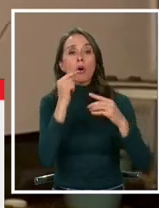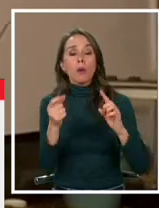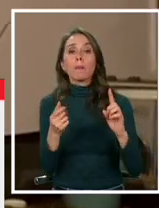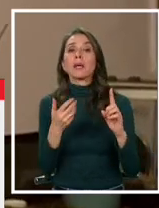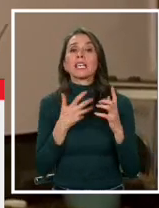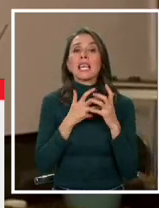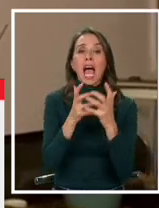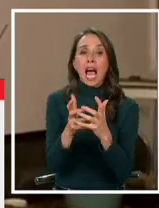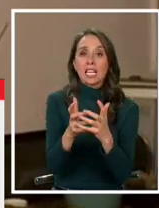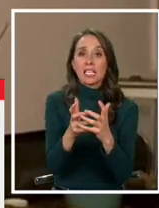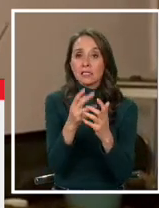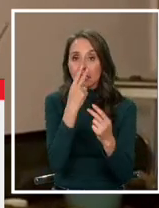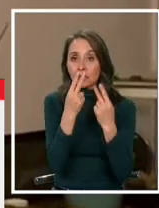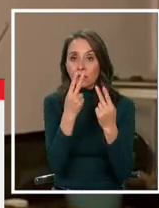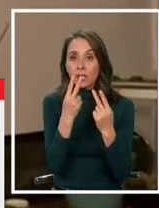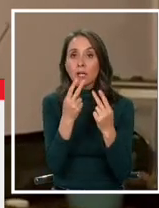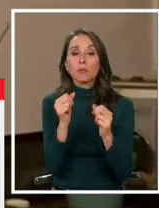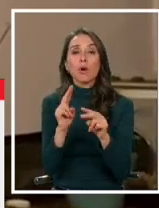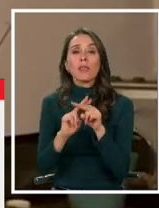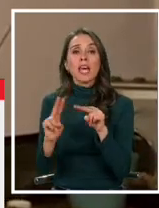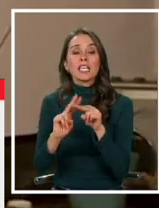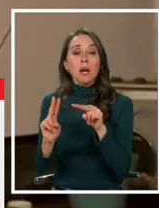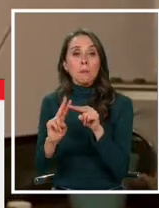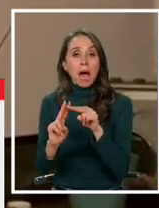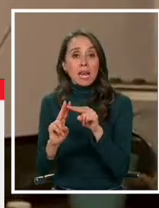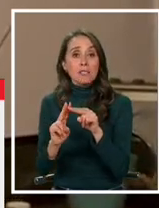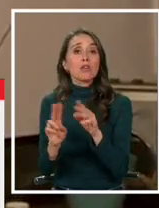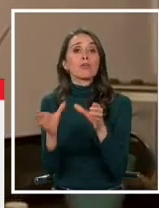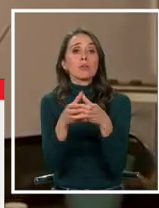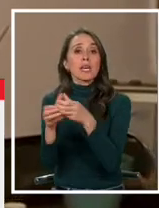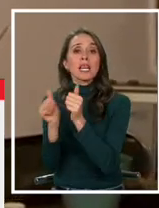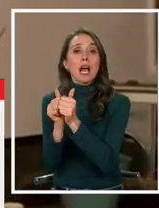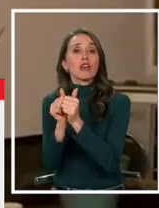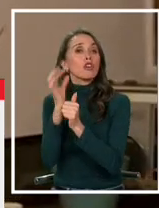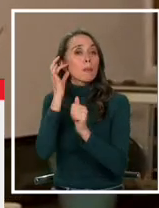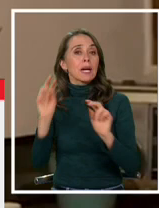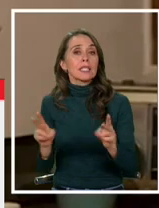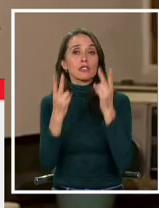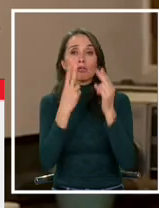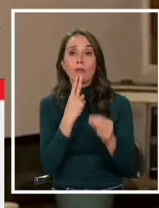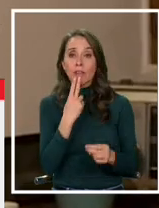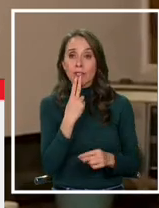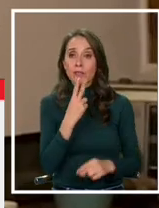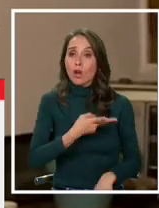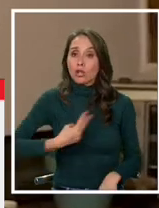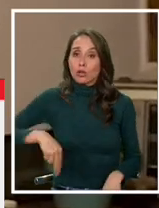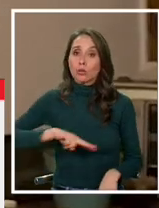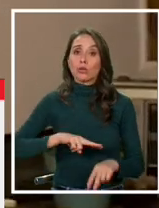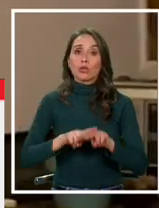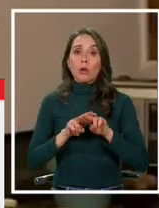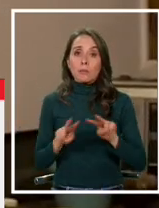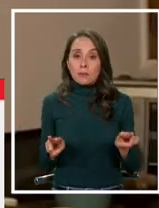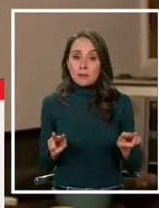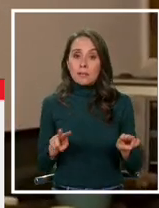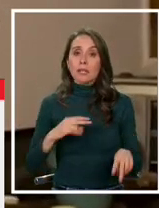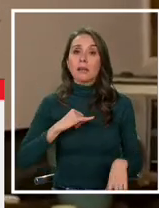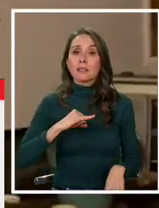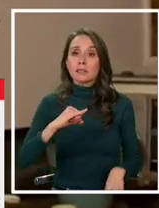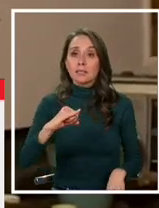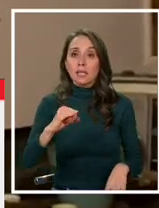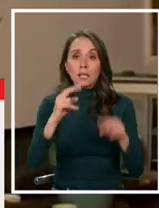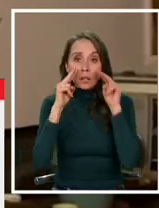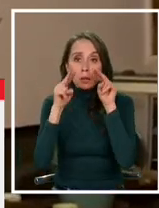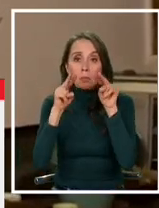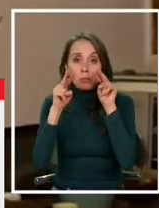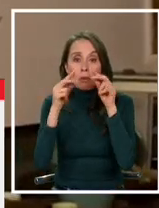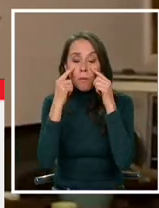es unas de luz en el camino de reparación que hacen las compañeras sobrevivientes estamos tranquilas pero seguimos muy